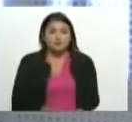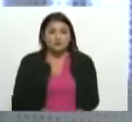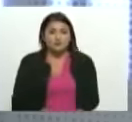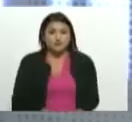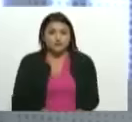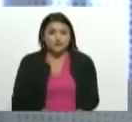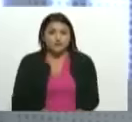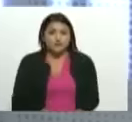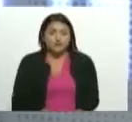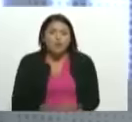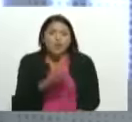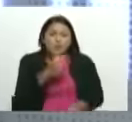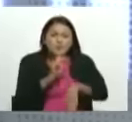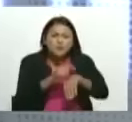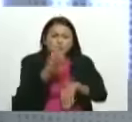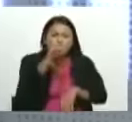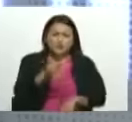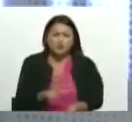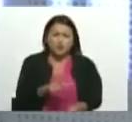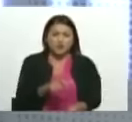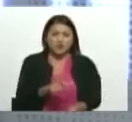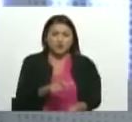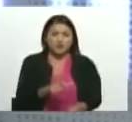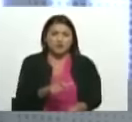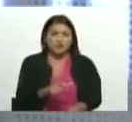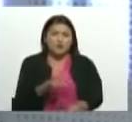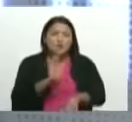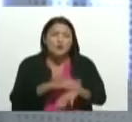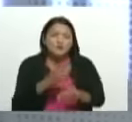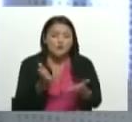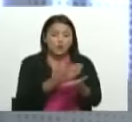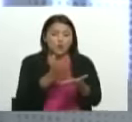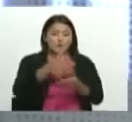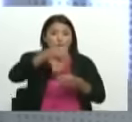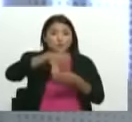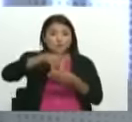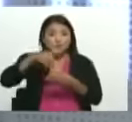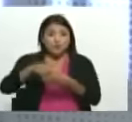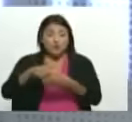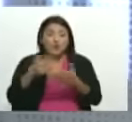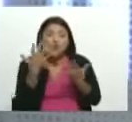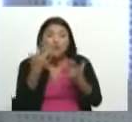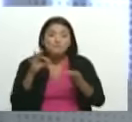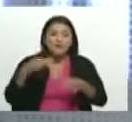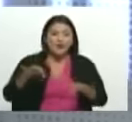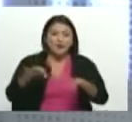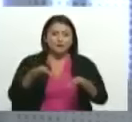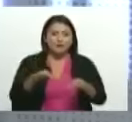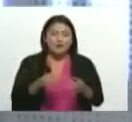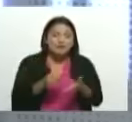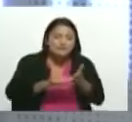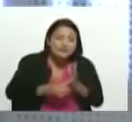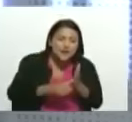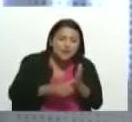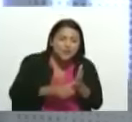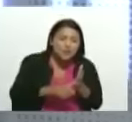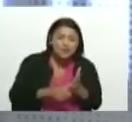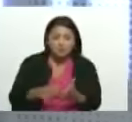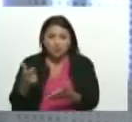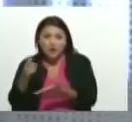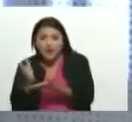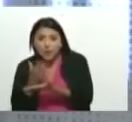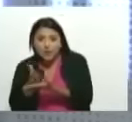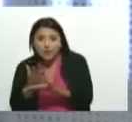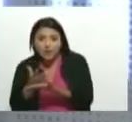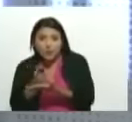dirá, ¿pero cómo que un minuto por persona? Porque habían cuadernos de votación y es un voto manual. Usted tiene que dar su cédula y lo iban a buscar en el cuaderno.